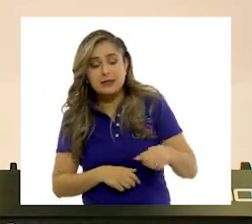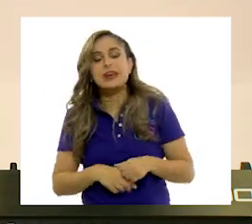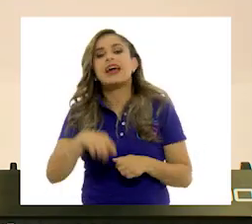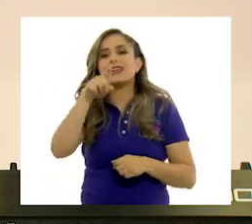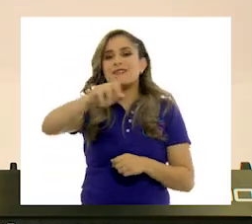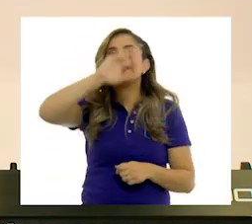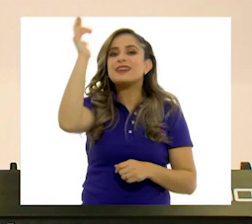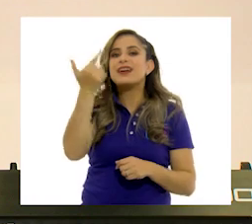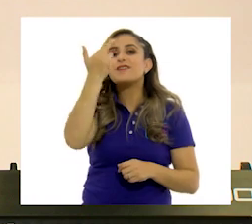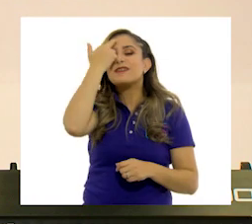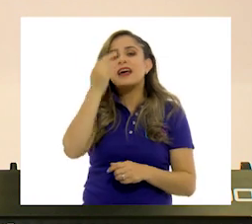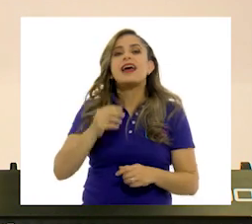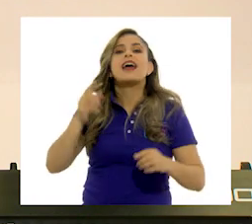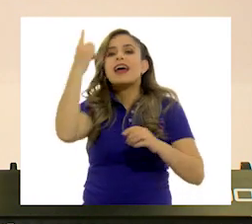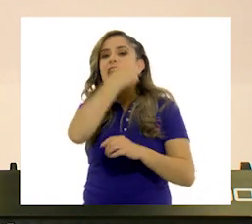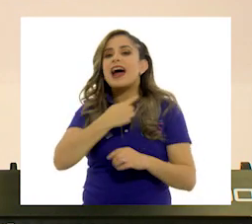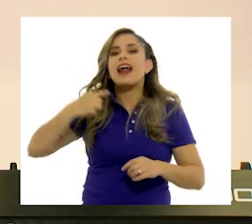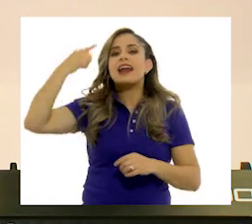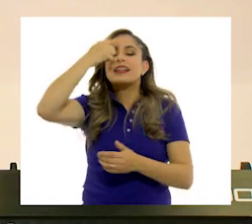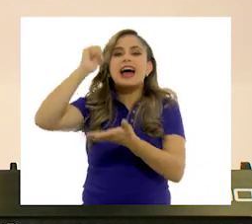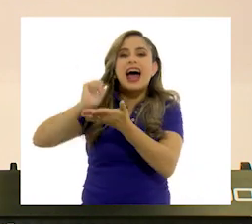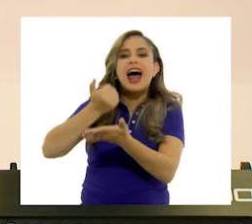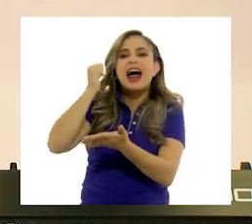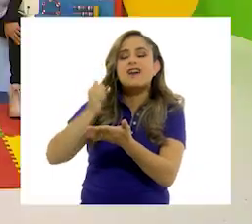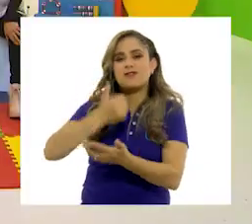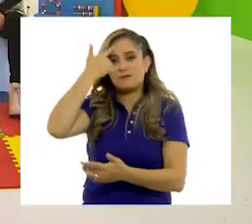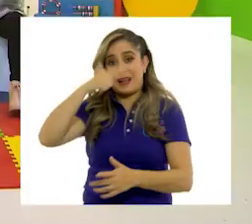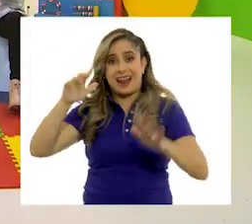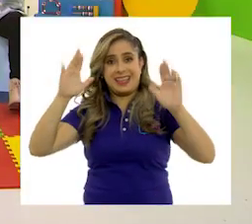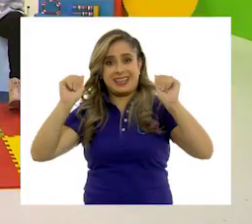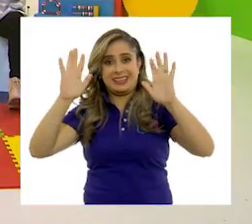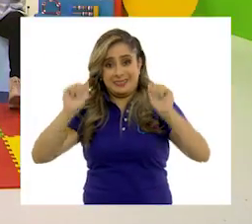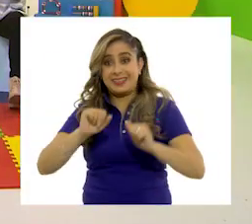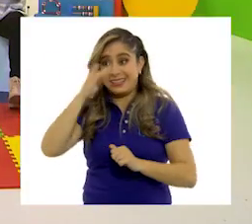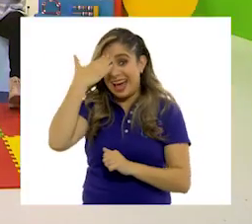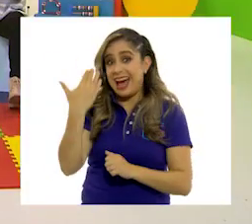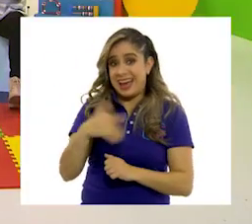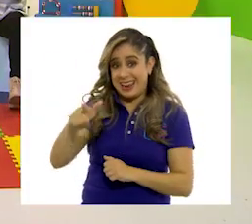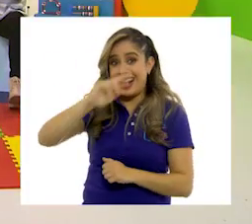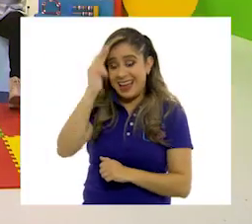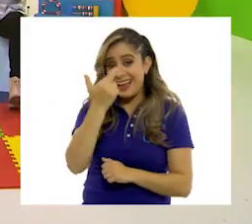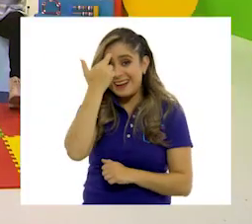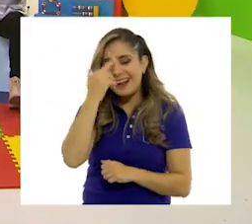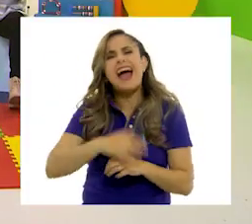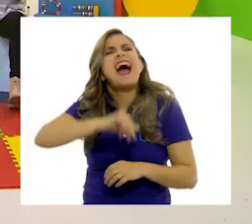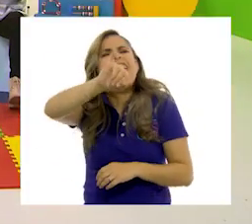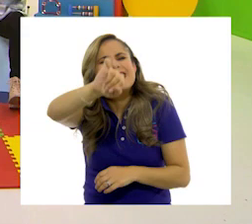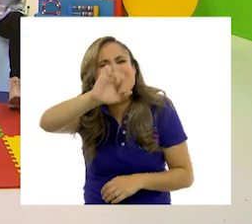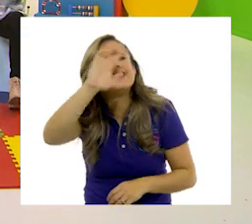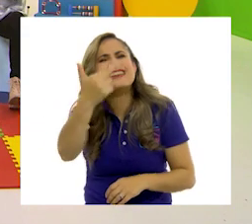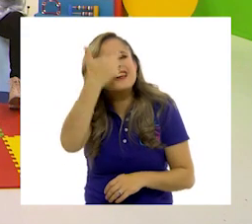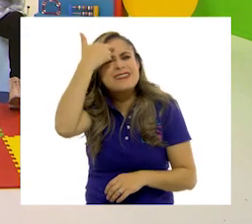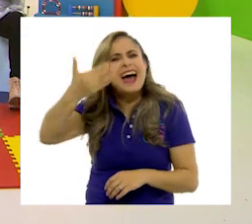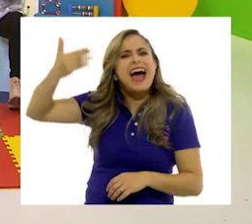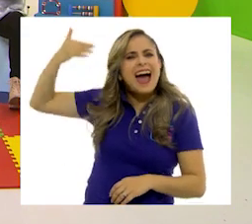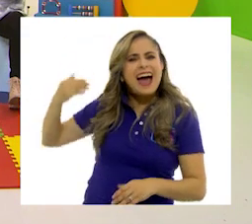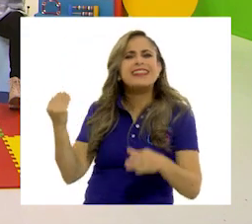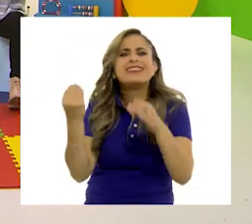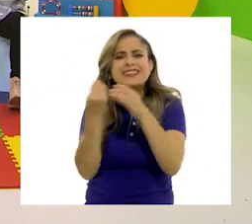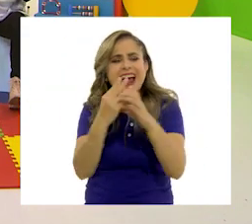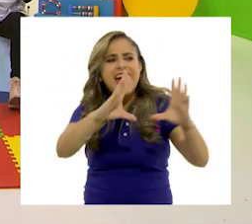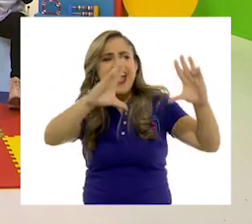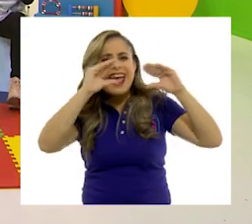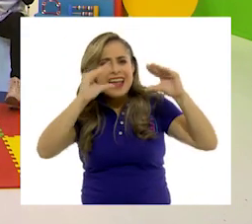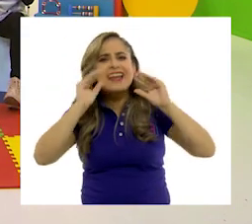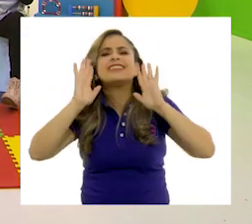¿Recuerdan la canción de Carita de Arroz que cantamos para despedirnos? Sí, es cierto. En una sesión anterior ya la conocimos. Y